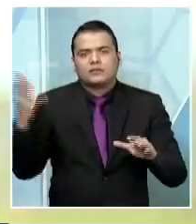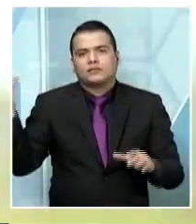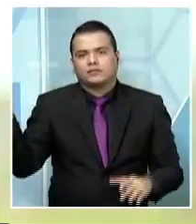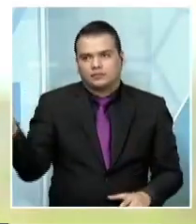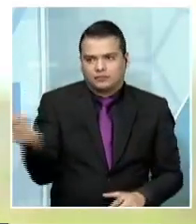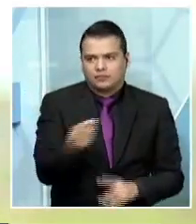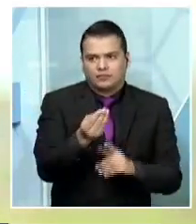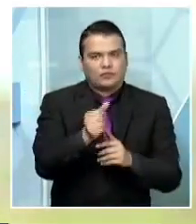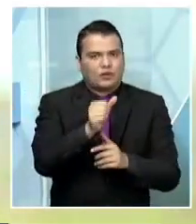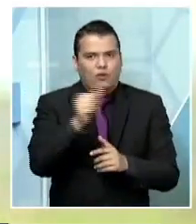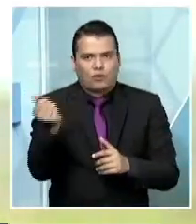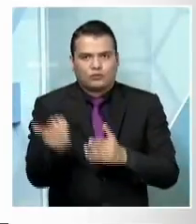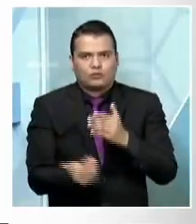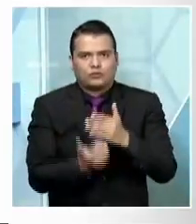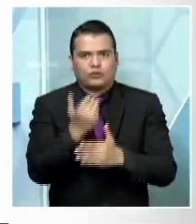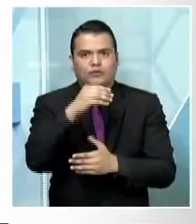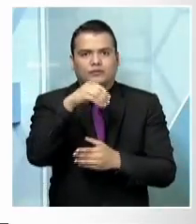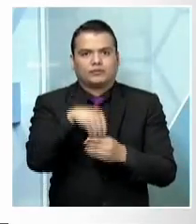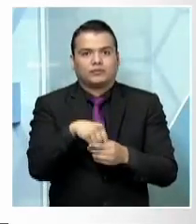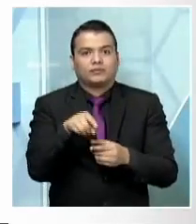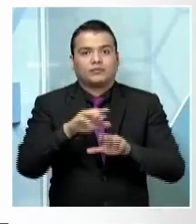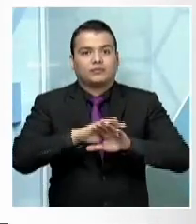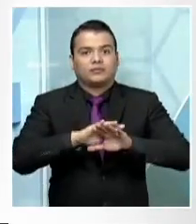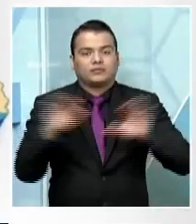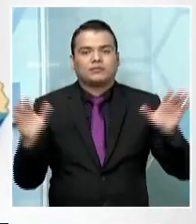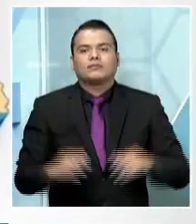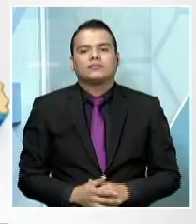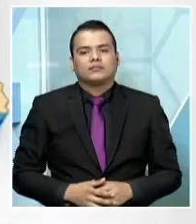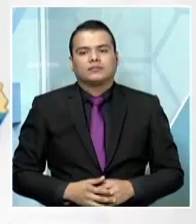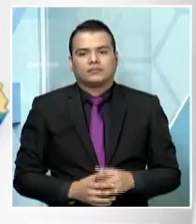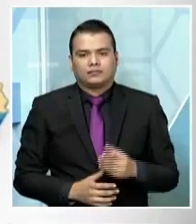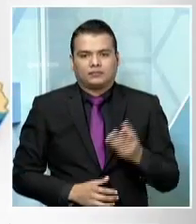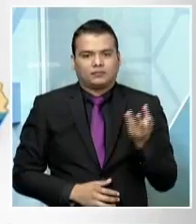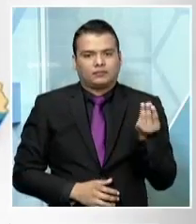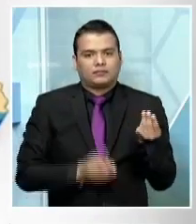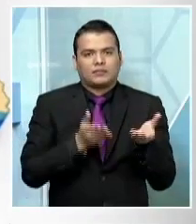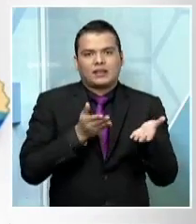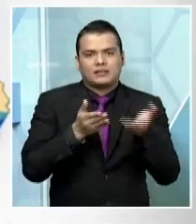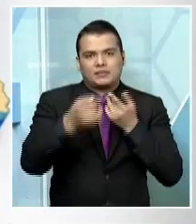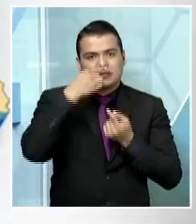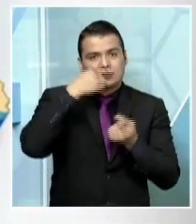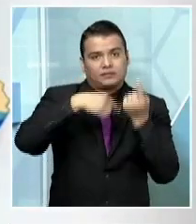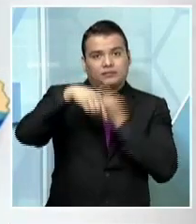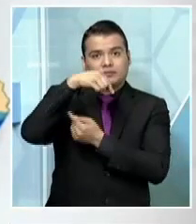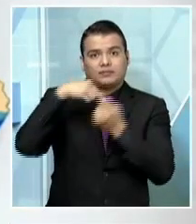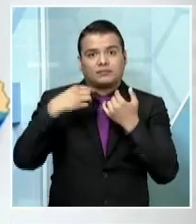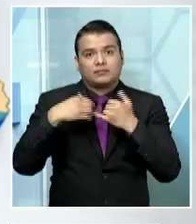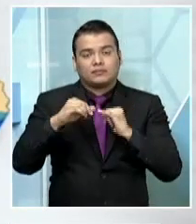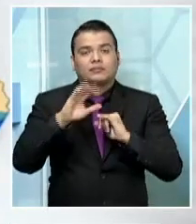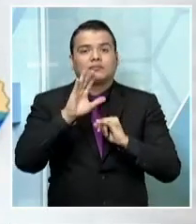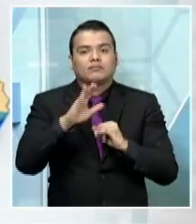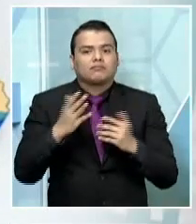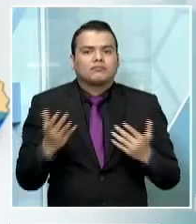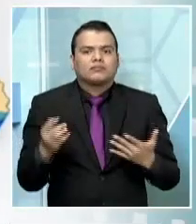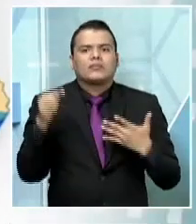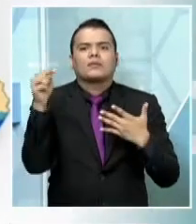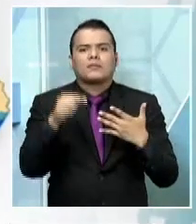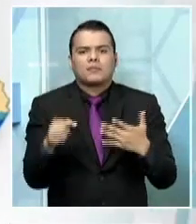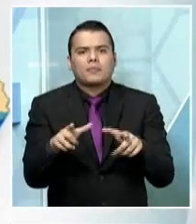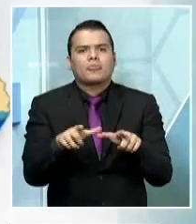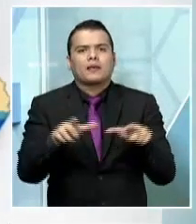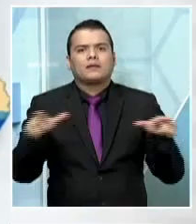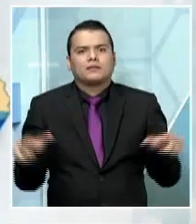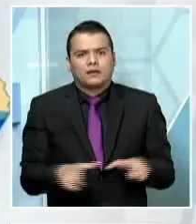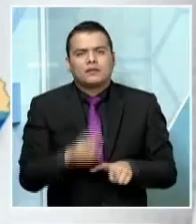grupo a disfrutar de las piscinas. En el Valle del Cauca las cajas de compensación también habilitaron centros recreativos que cuentan con todos los